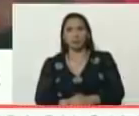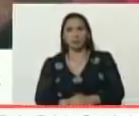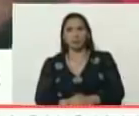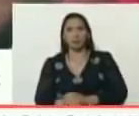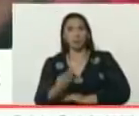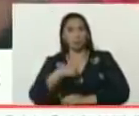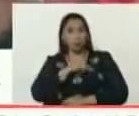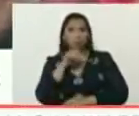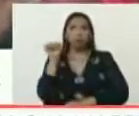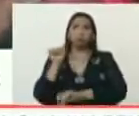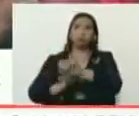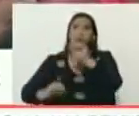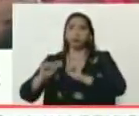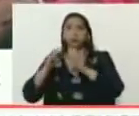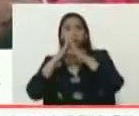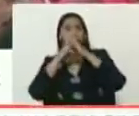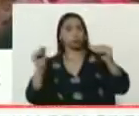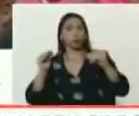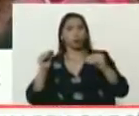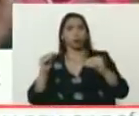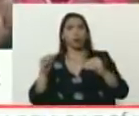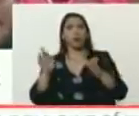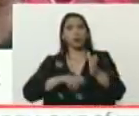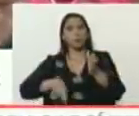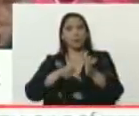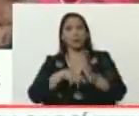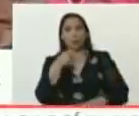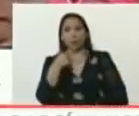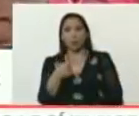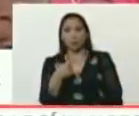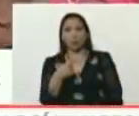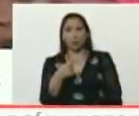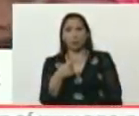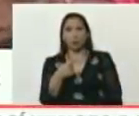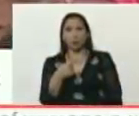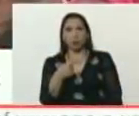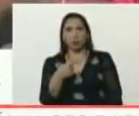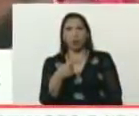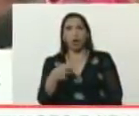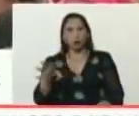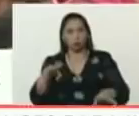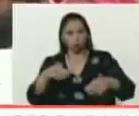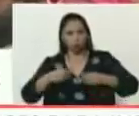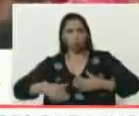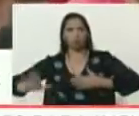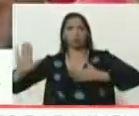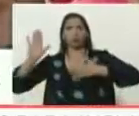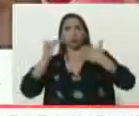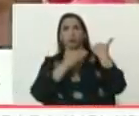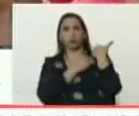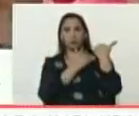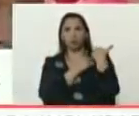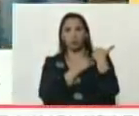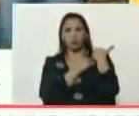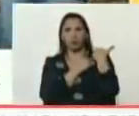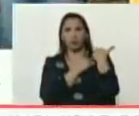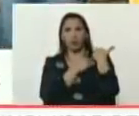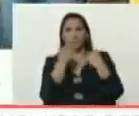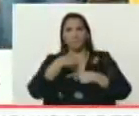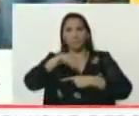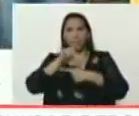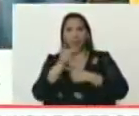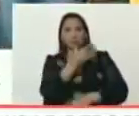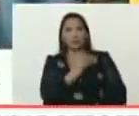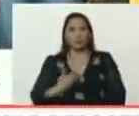nos vamos a defender con todo. Y repito lo que he dicho muchas veces y asumo mi responsabilidad como primer vicepresidente